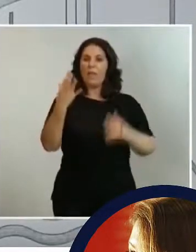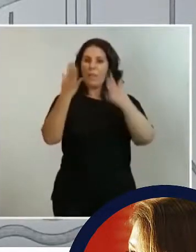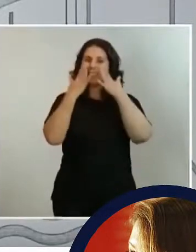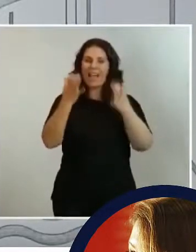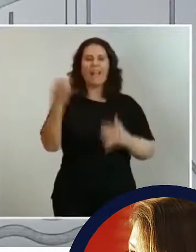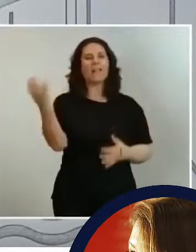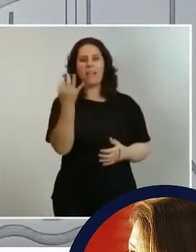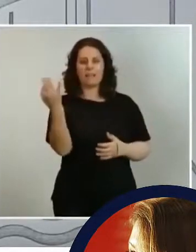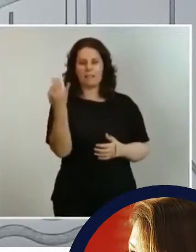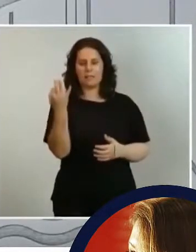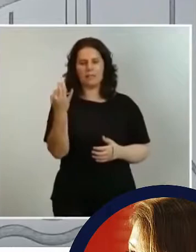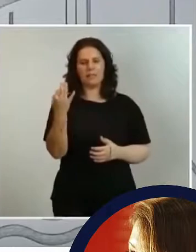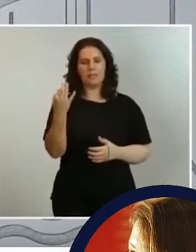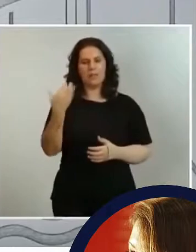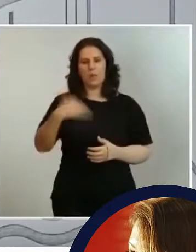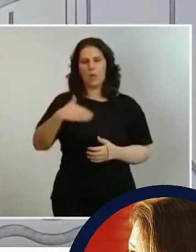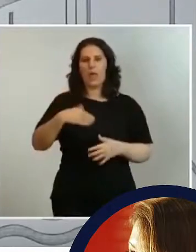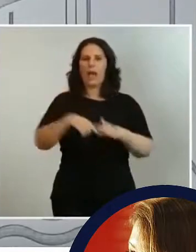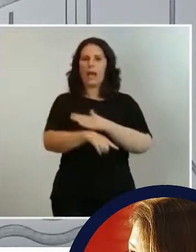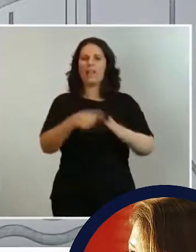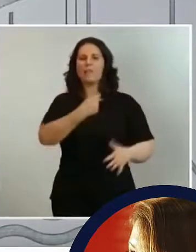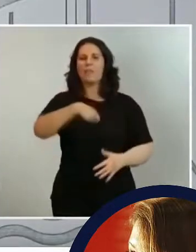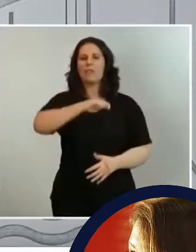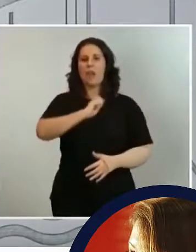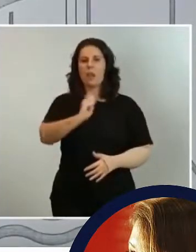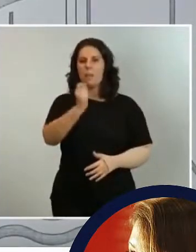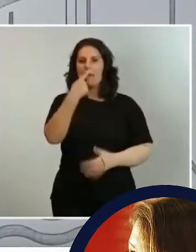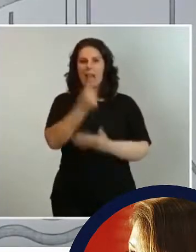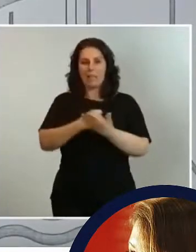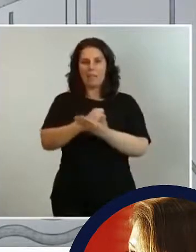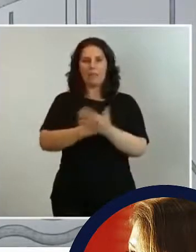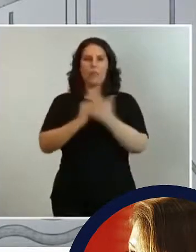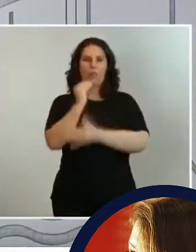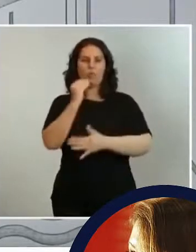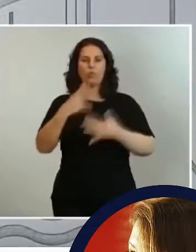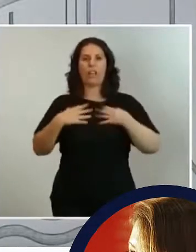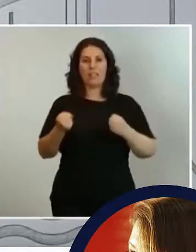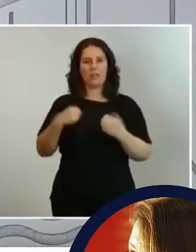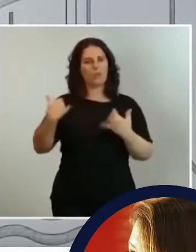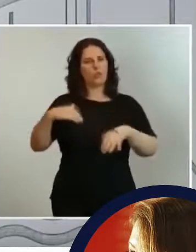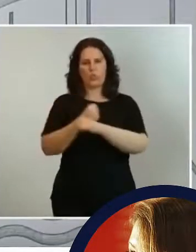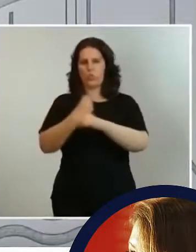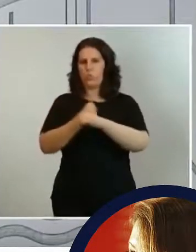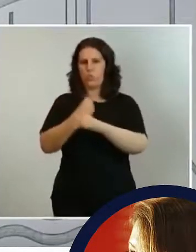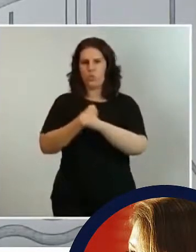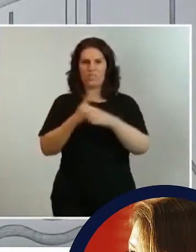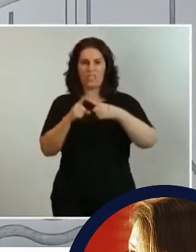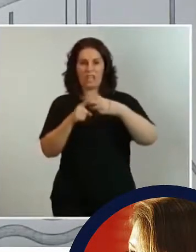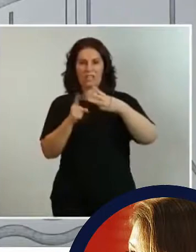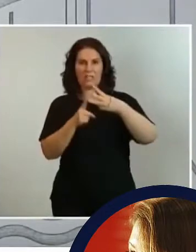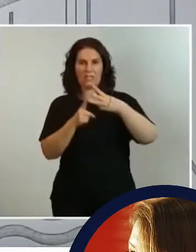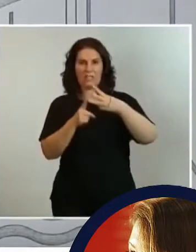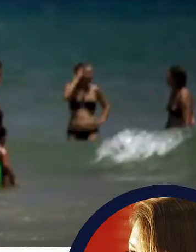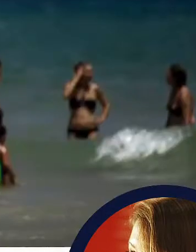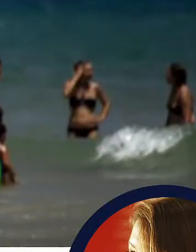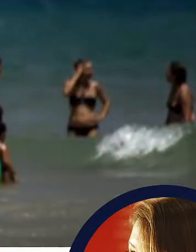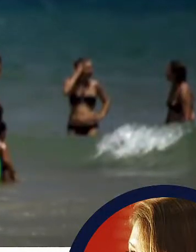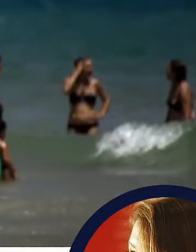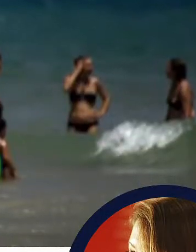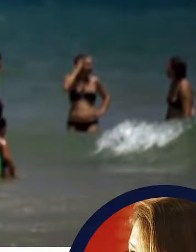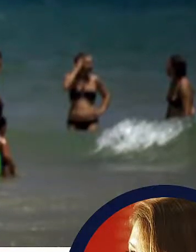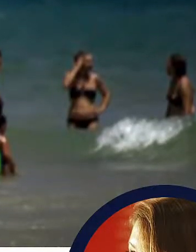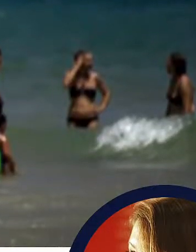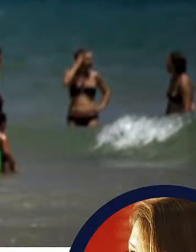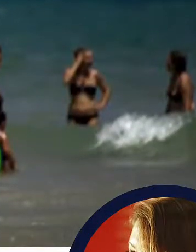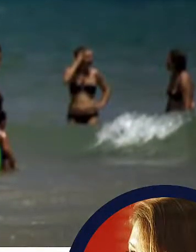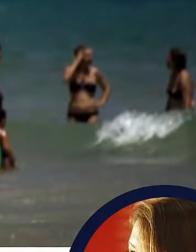general, es decir, no todo el país está confinado, también funcionan allá los departamentos de acuerdo a su autonomía, pues, por ejemplo, como cada estado aquí en México.